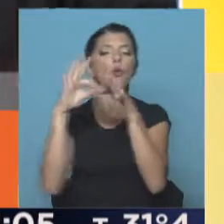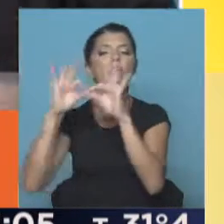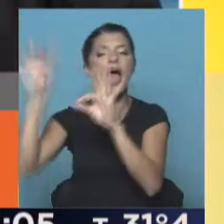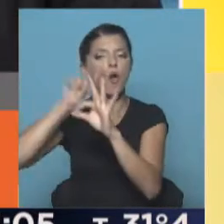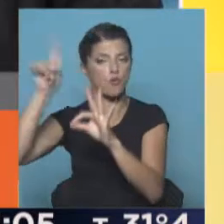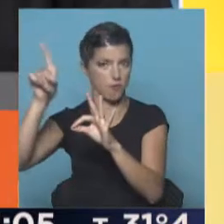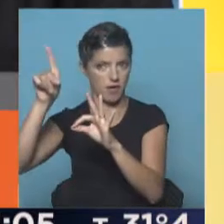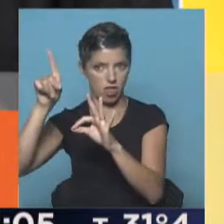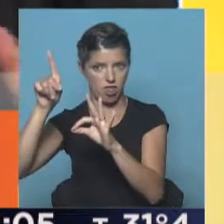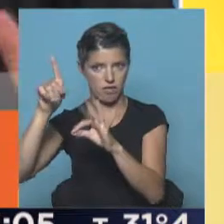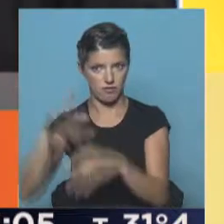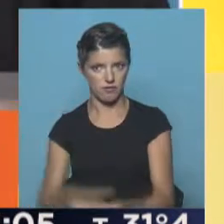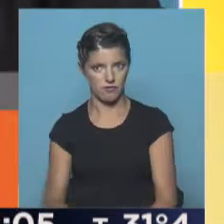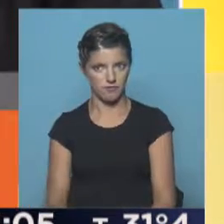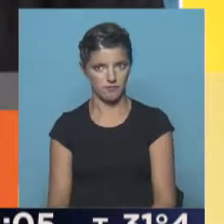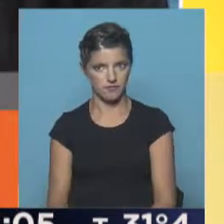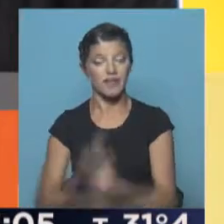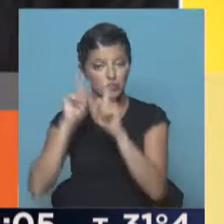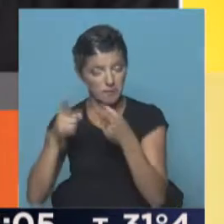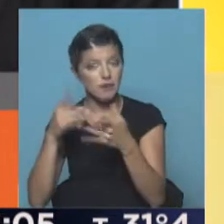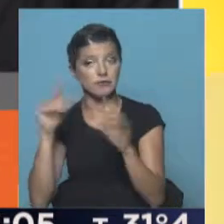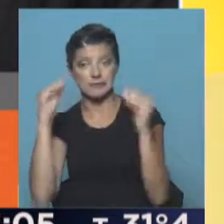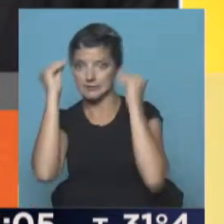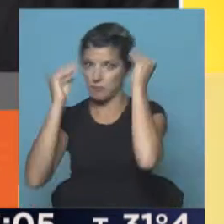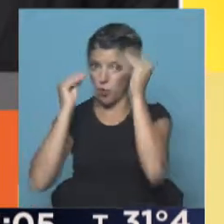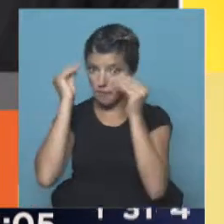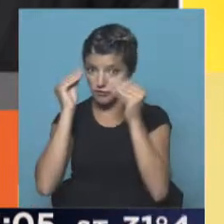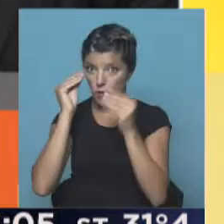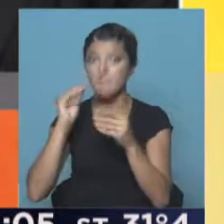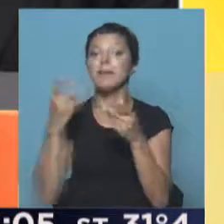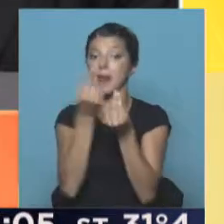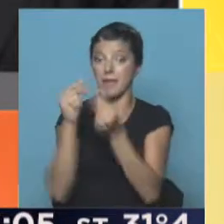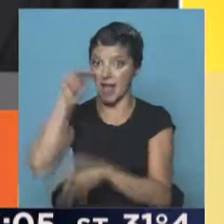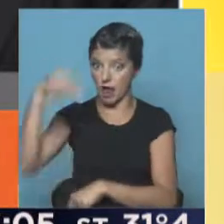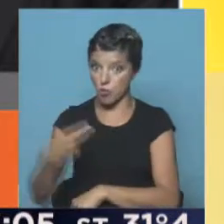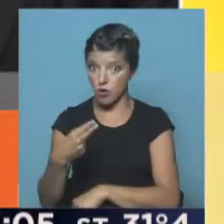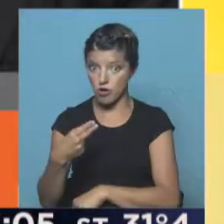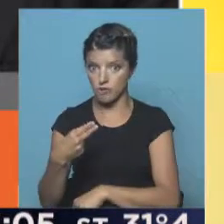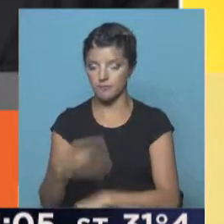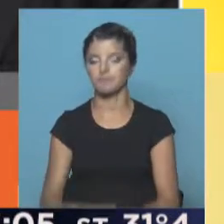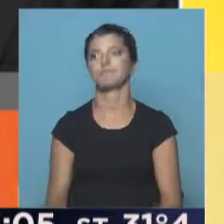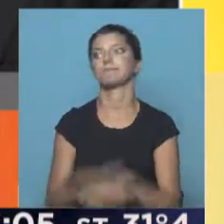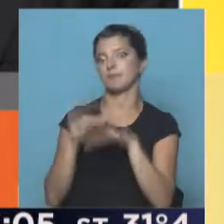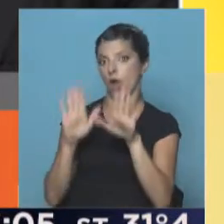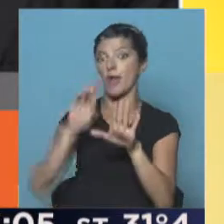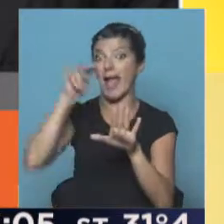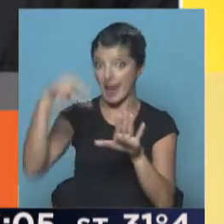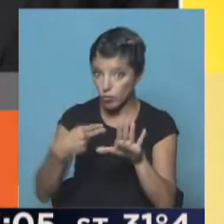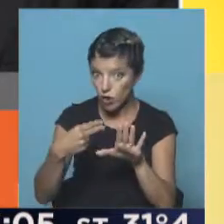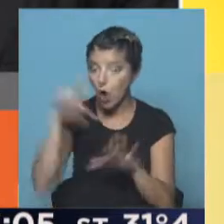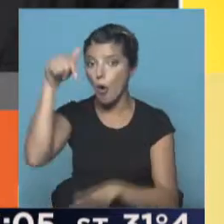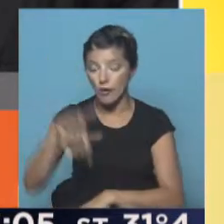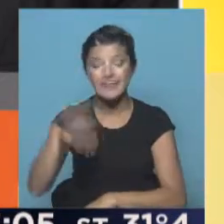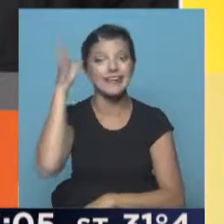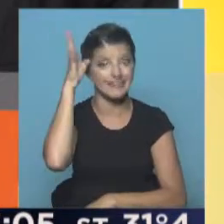mayor incertidumbre para toda la zona euro. Bueno, efectivamente para el euro la incertidumbre en Italia hoy es